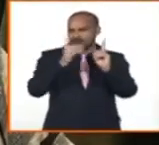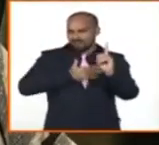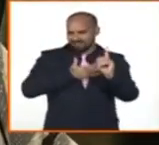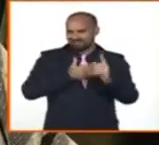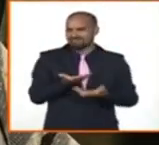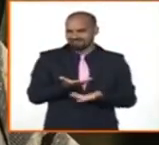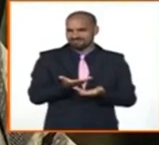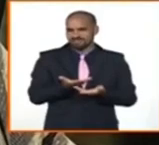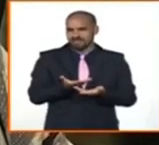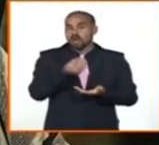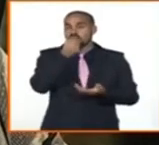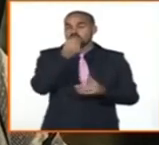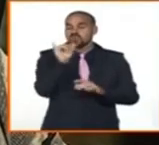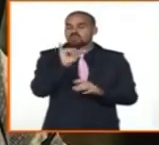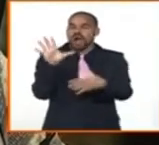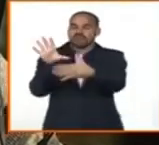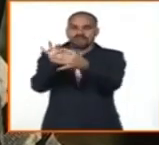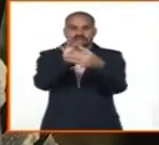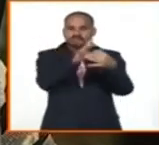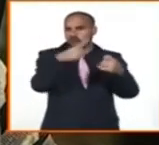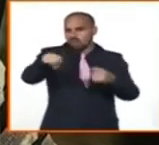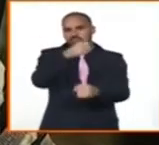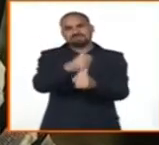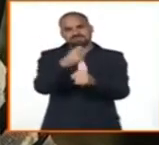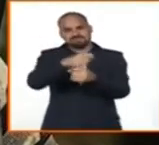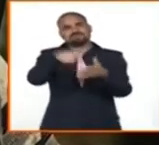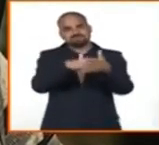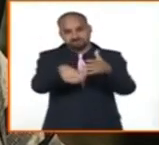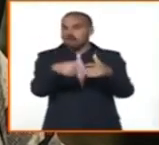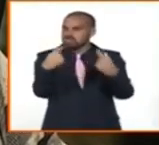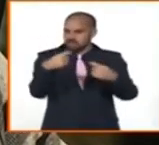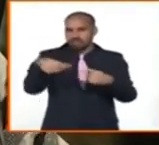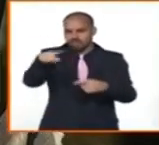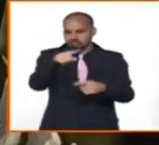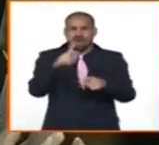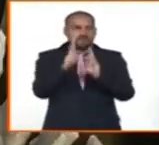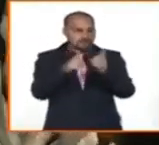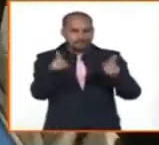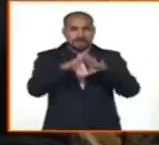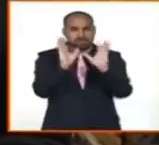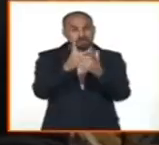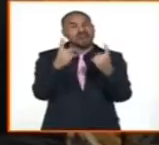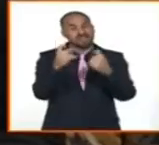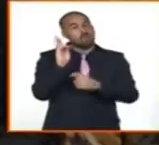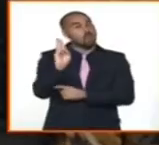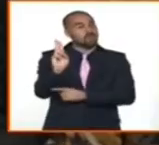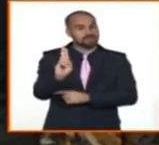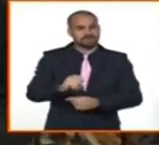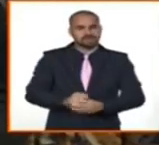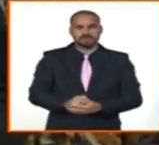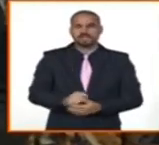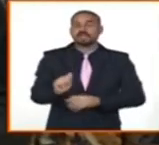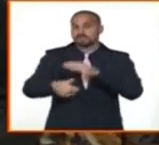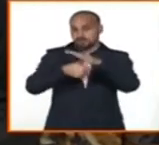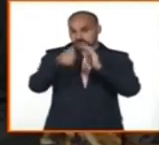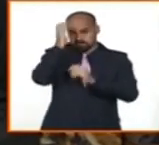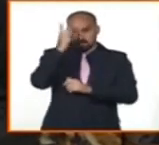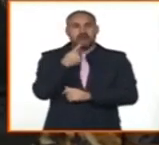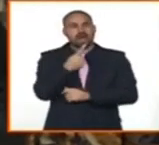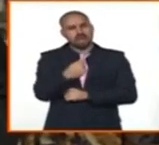ese proceso de articulación y dirigirlo, porque es lo que necesitamos y es urgente. Gracias. A ver, con lo primero que me